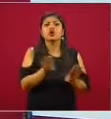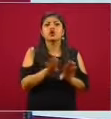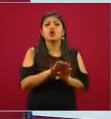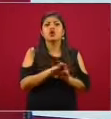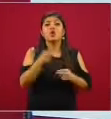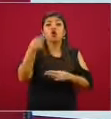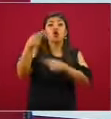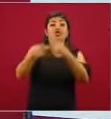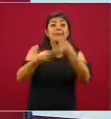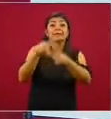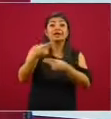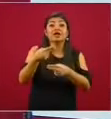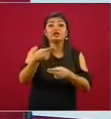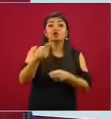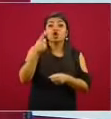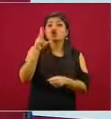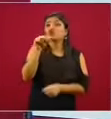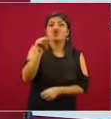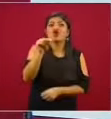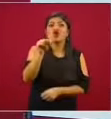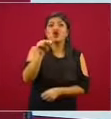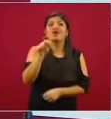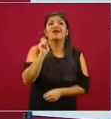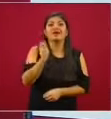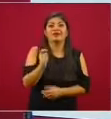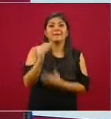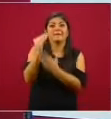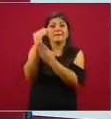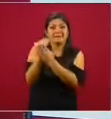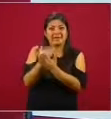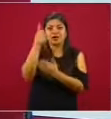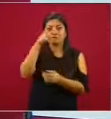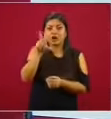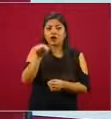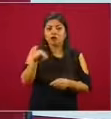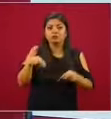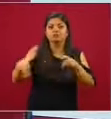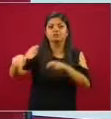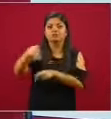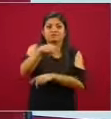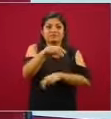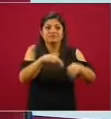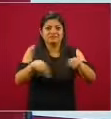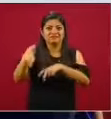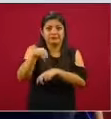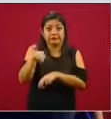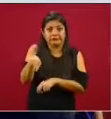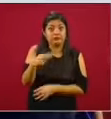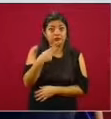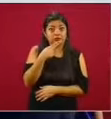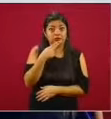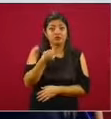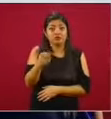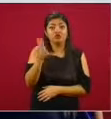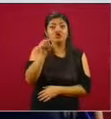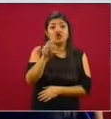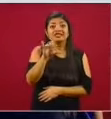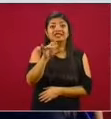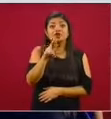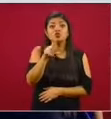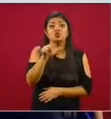de contaminación ambiental, sino por disminuir la movilidad en el espacio público, es una medida útil, muy útil, para reducir